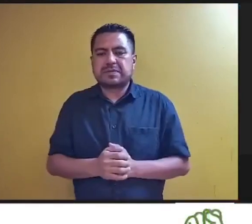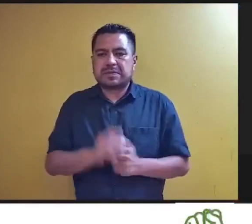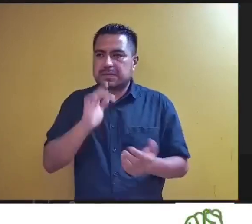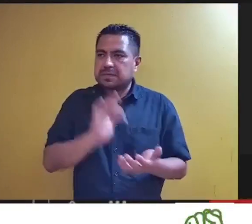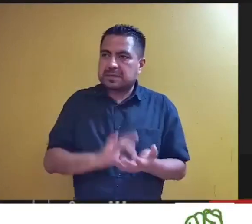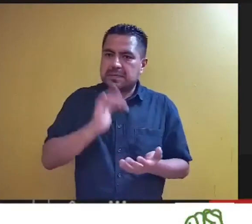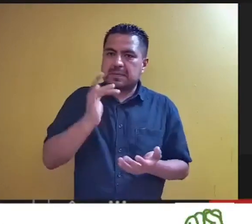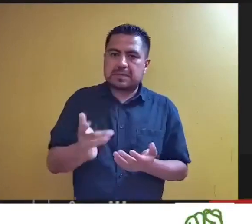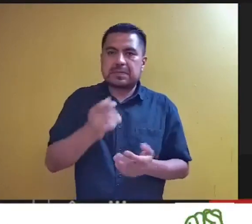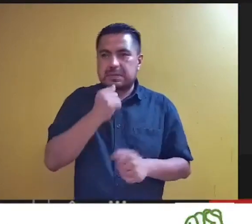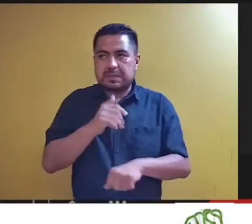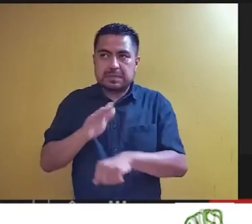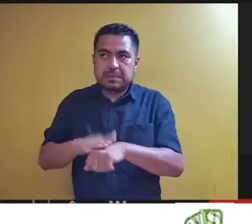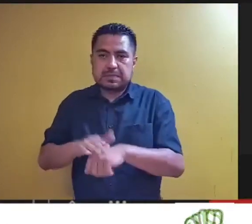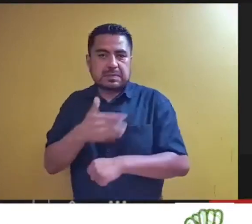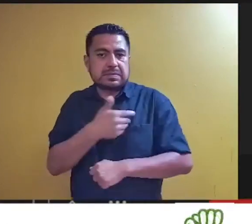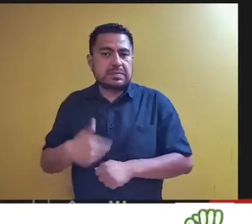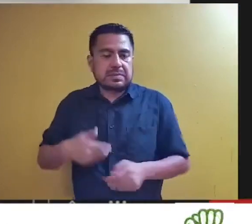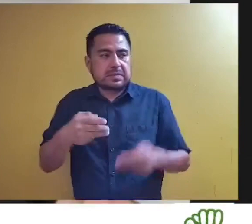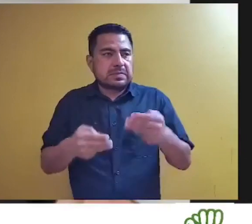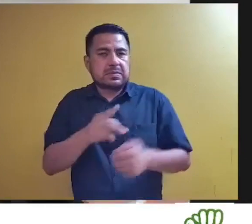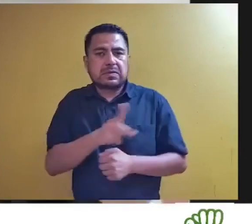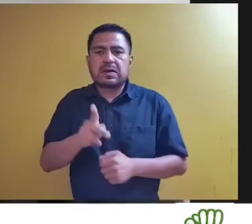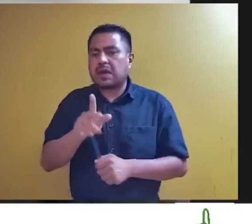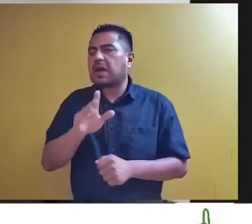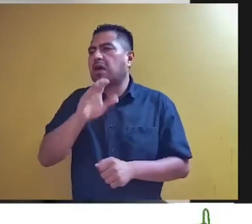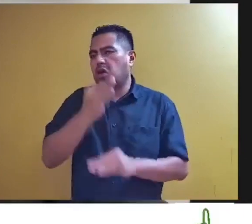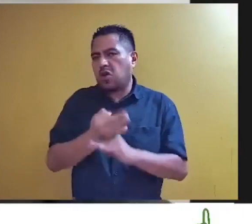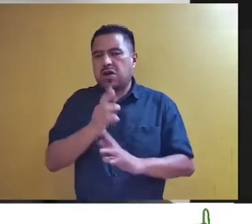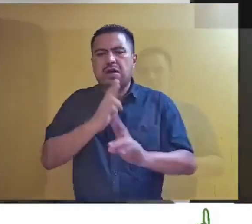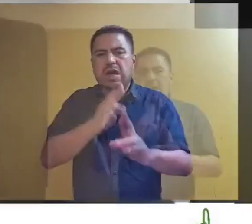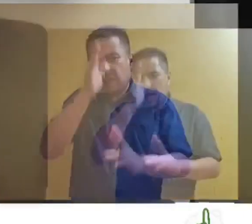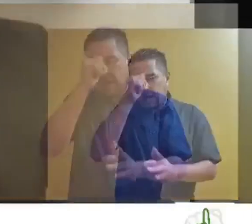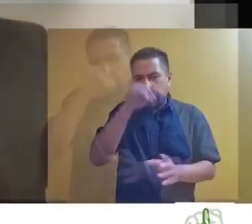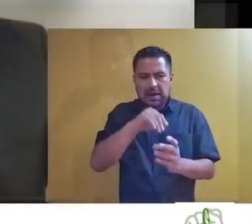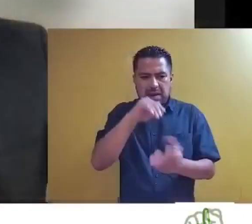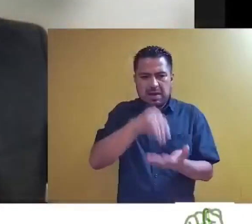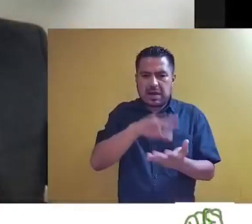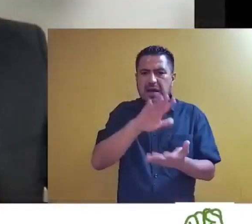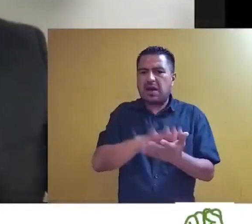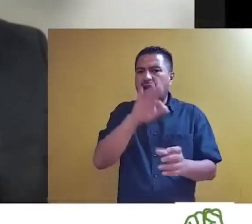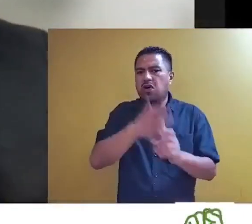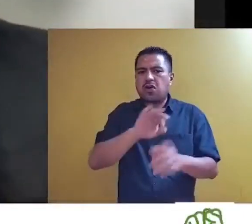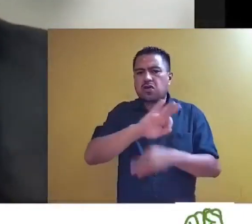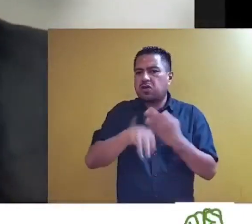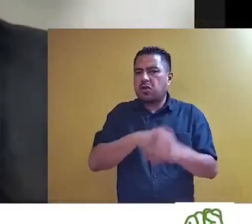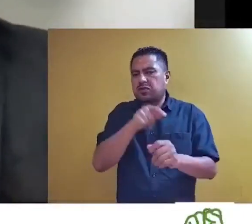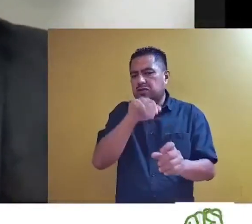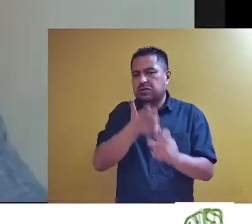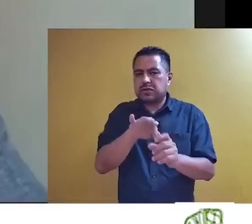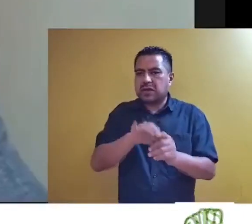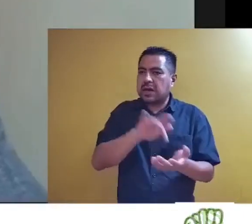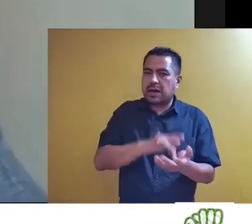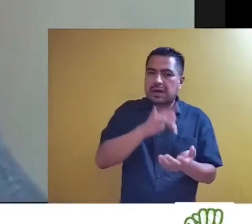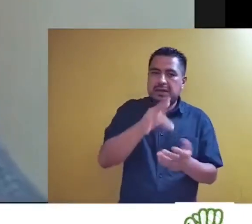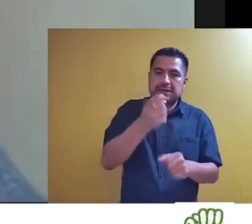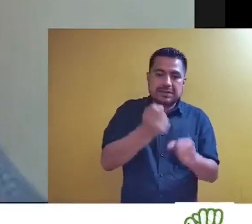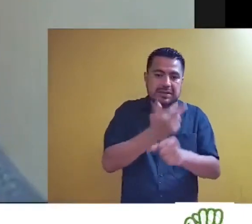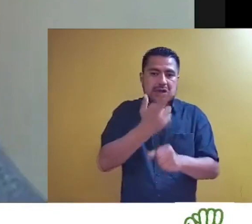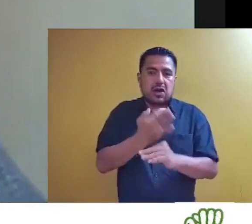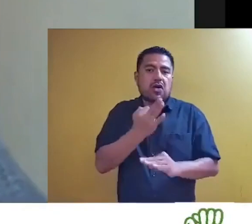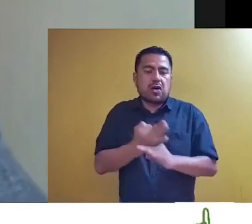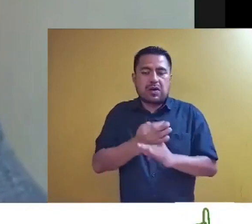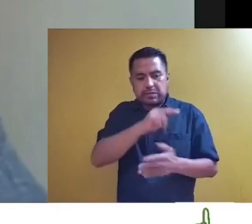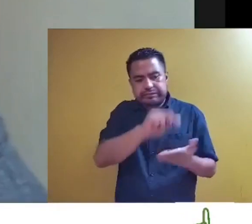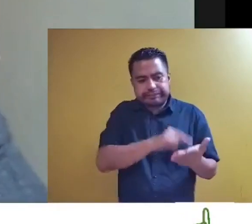Gracias, magistrada presidenta, magistrado, el proyecto de resolución fue aprobado por unanimidad de votos. Gracias, secretario.